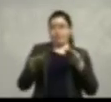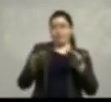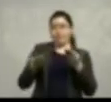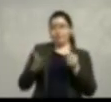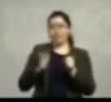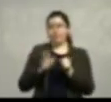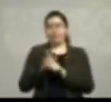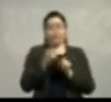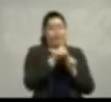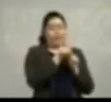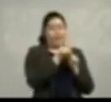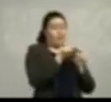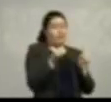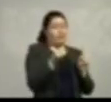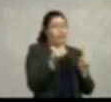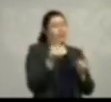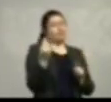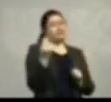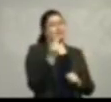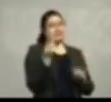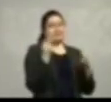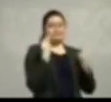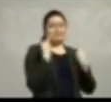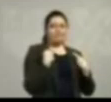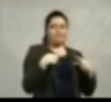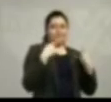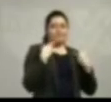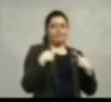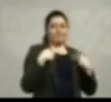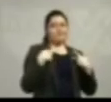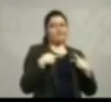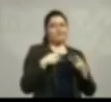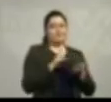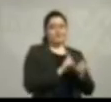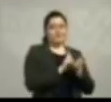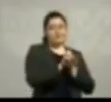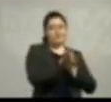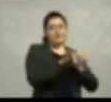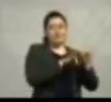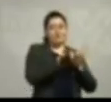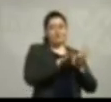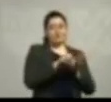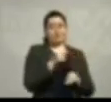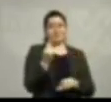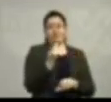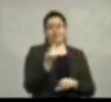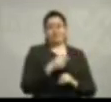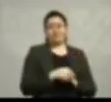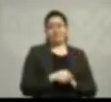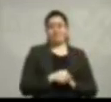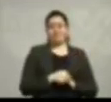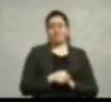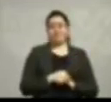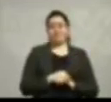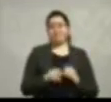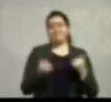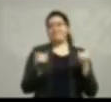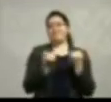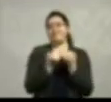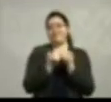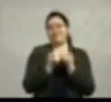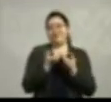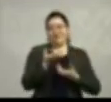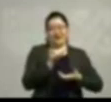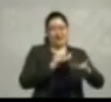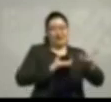entre el orden que se debe guardar de las personas que tienen derecho a trabajar y se dedican al